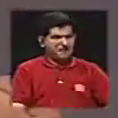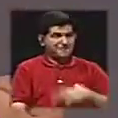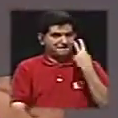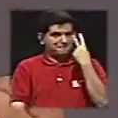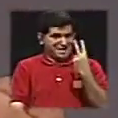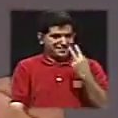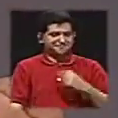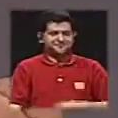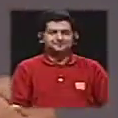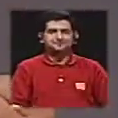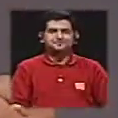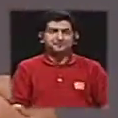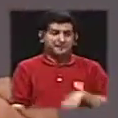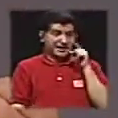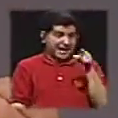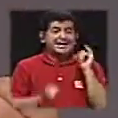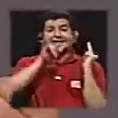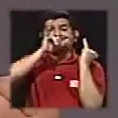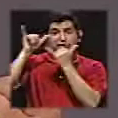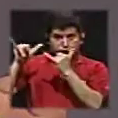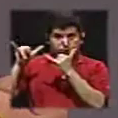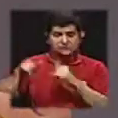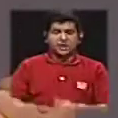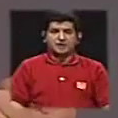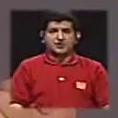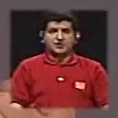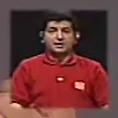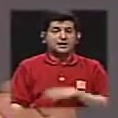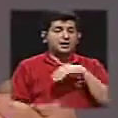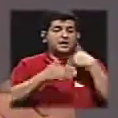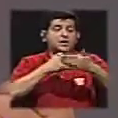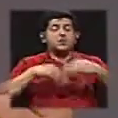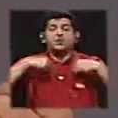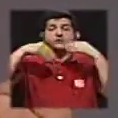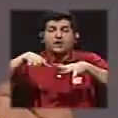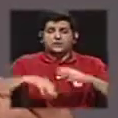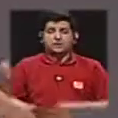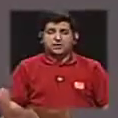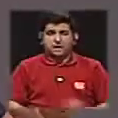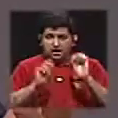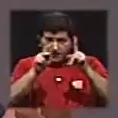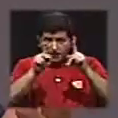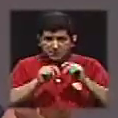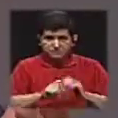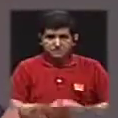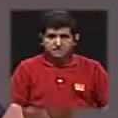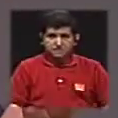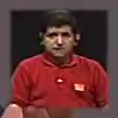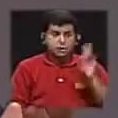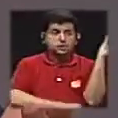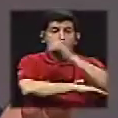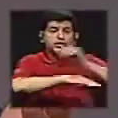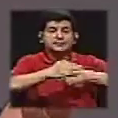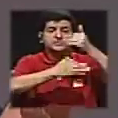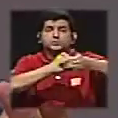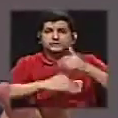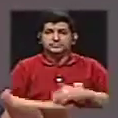Él denunció y renunció. Ok. A los dos días,